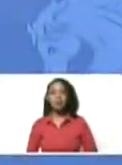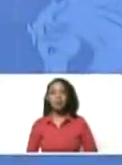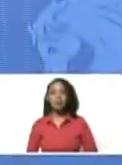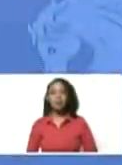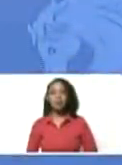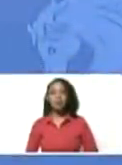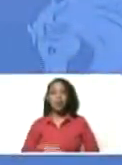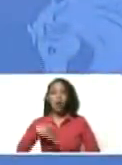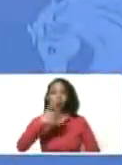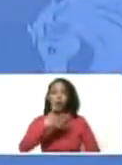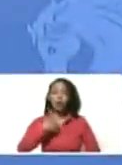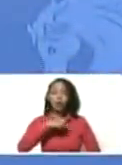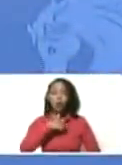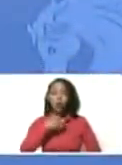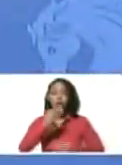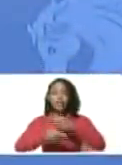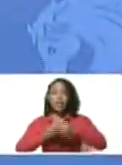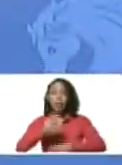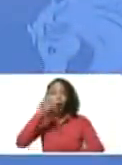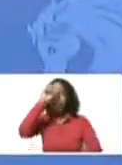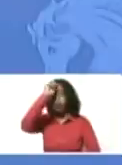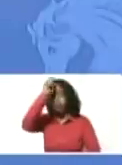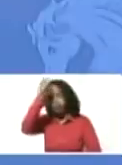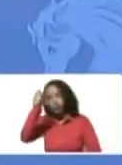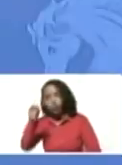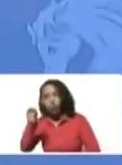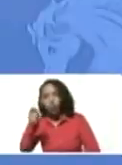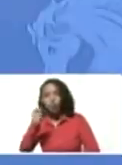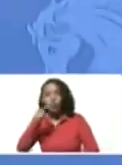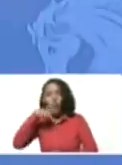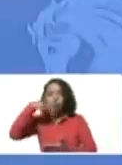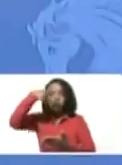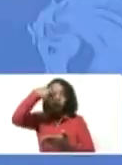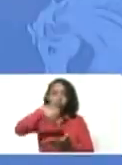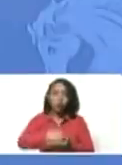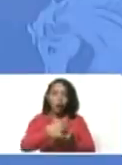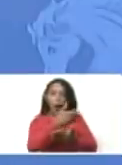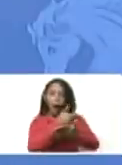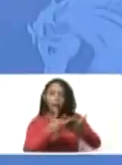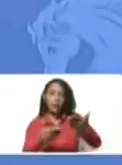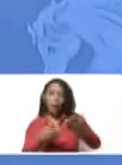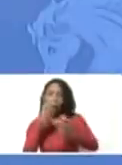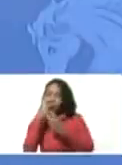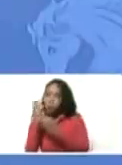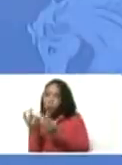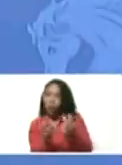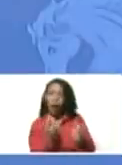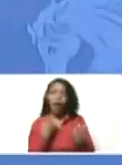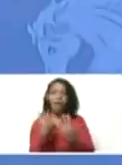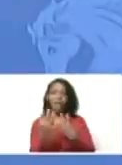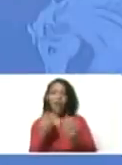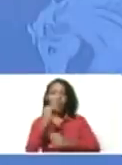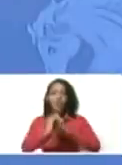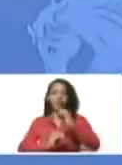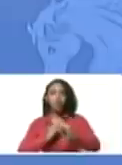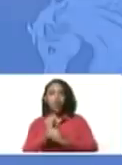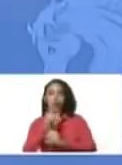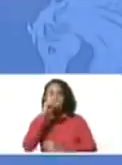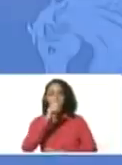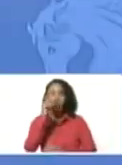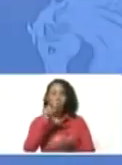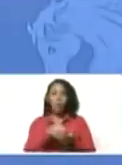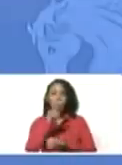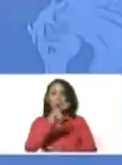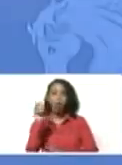Cuando le hicimos el homenaje de nombrarlo escritor invitado a la Feria Internacional del Libro del año